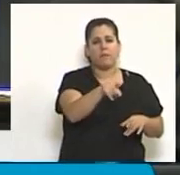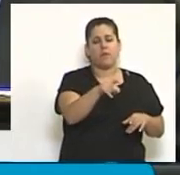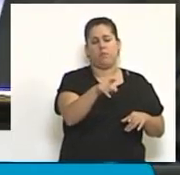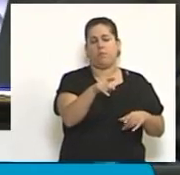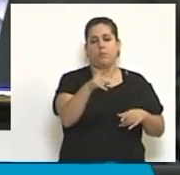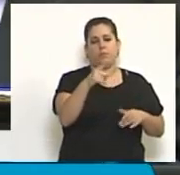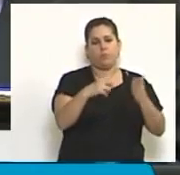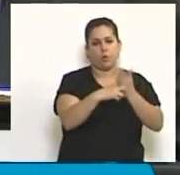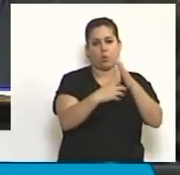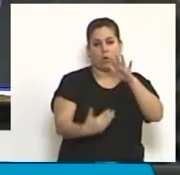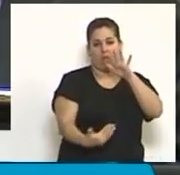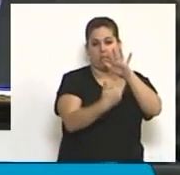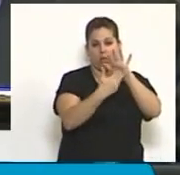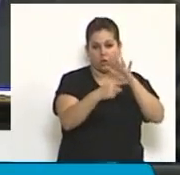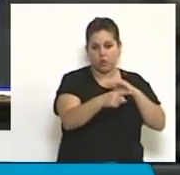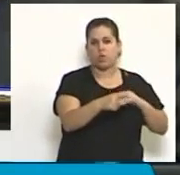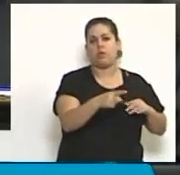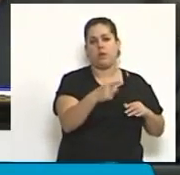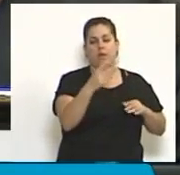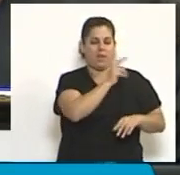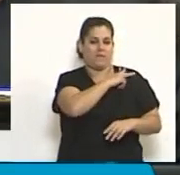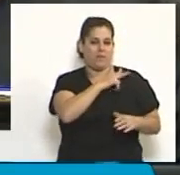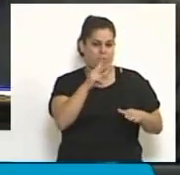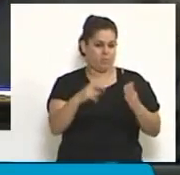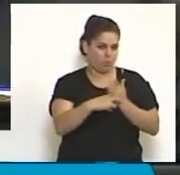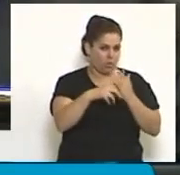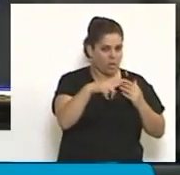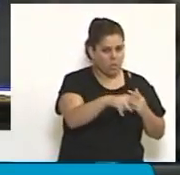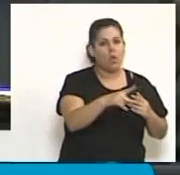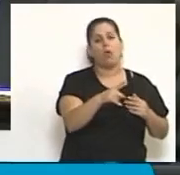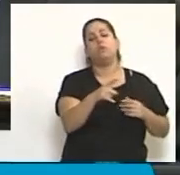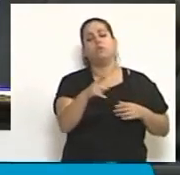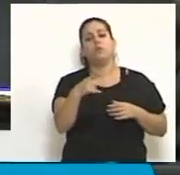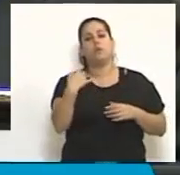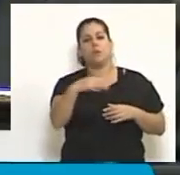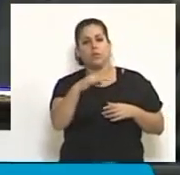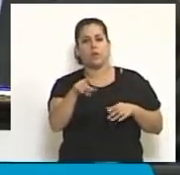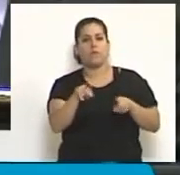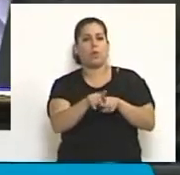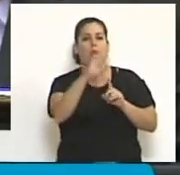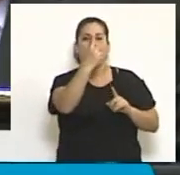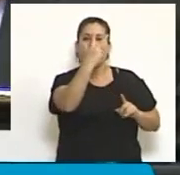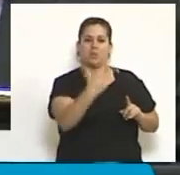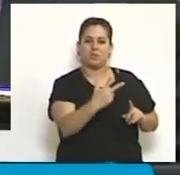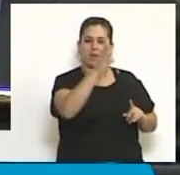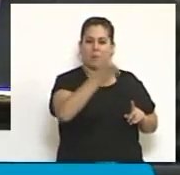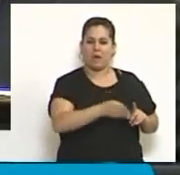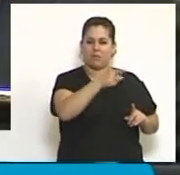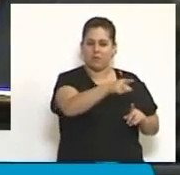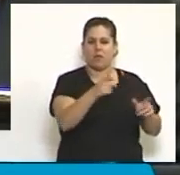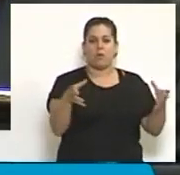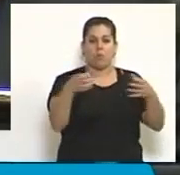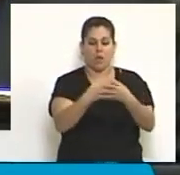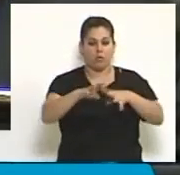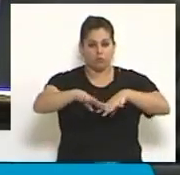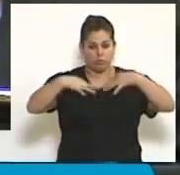Procurador General de la Nación que el mismo sea designado por el Poder Ejecutivo con el acuerdo de las 2/3 partes de los miembros presentes